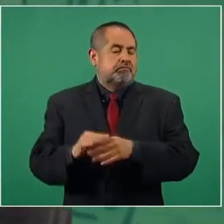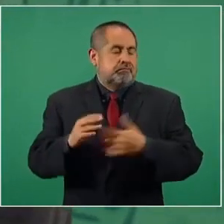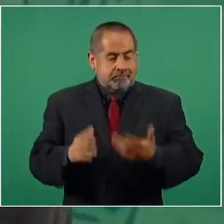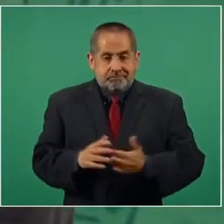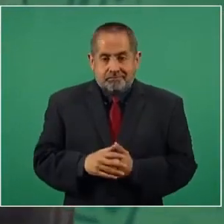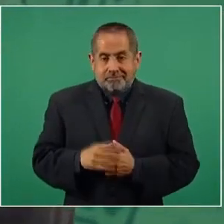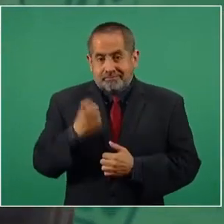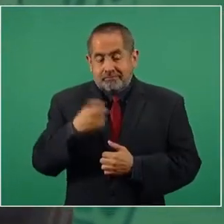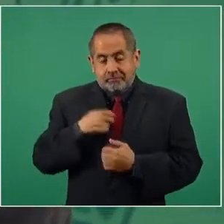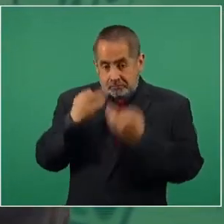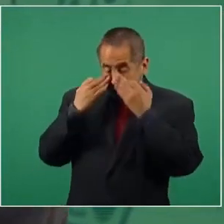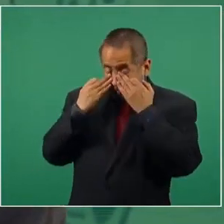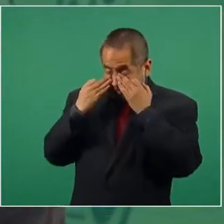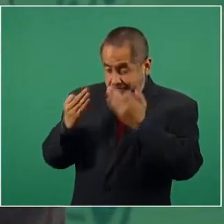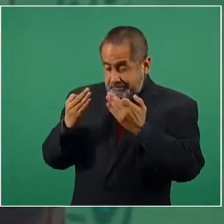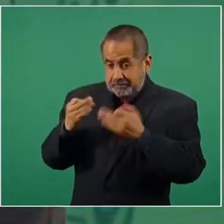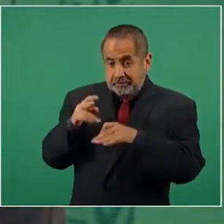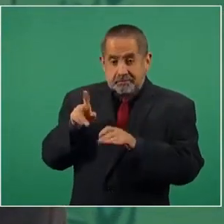agredidos.